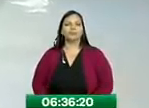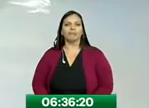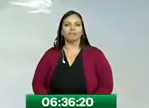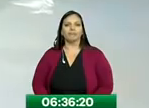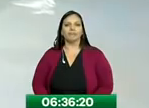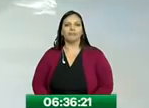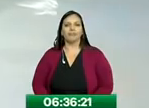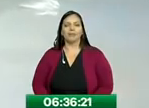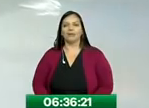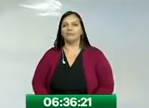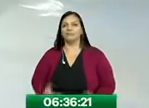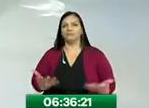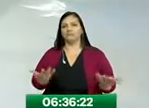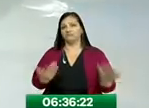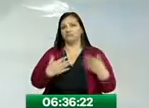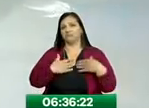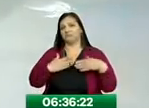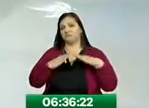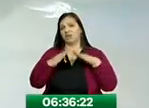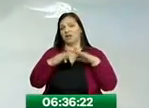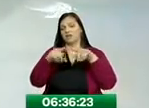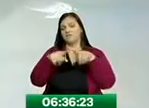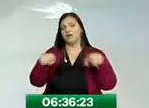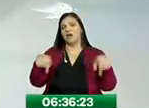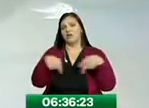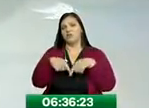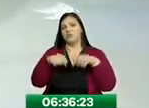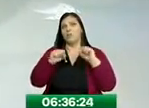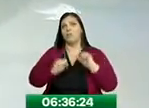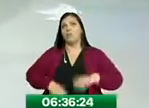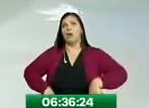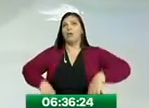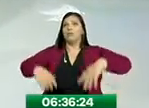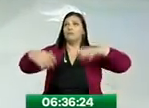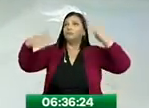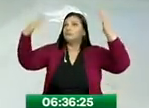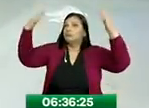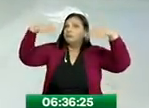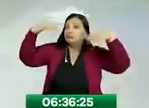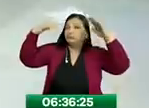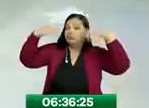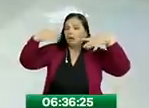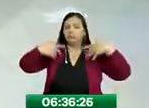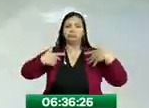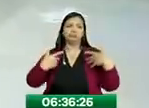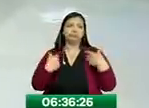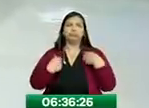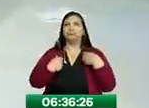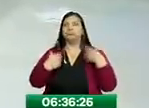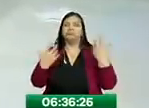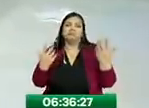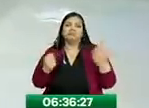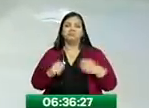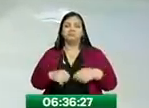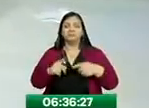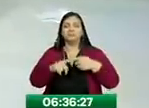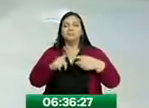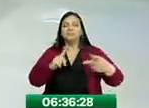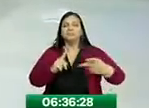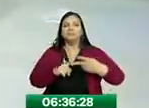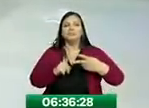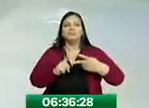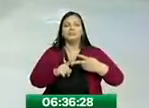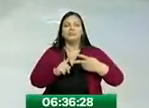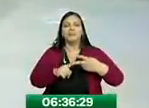bañarse en la lluvia, en el patio, dentro de su casa, pues ahí está, es una muy buena opción. 23 grados centígrados para la ciudad de Guayaquil. Nos vamos